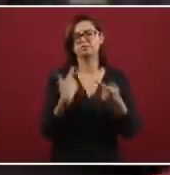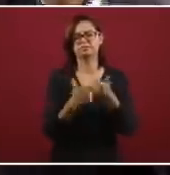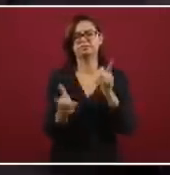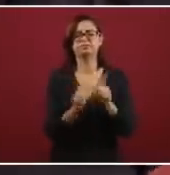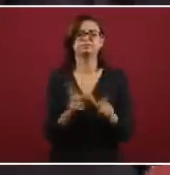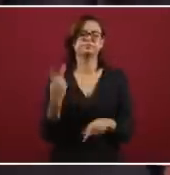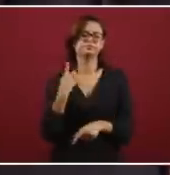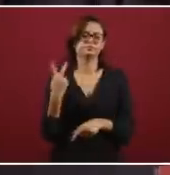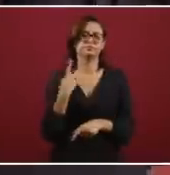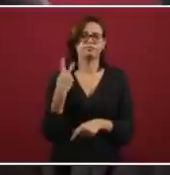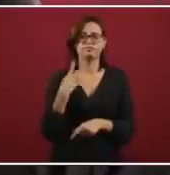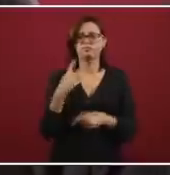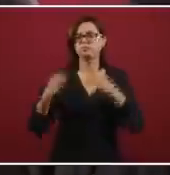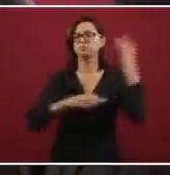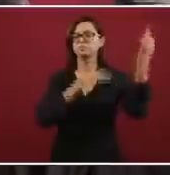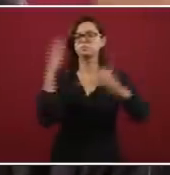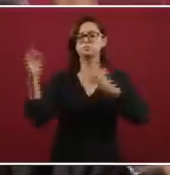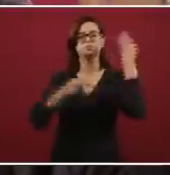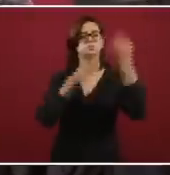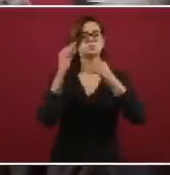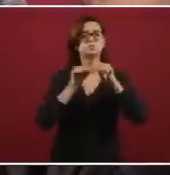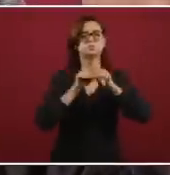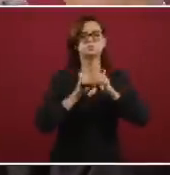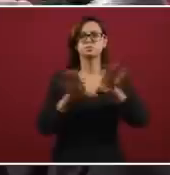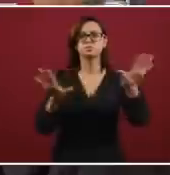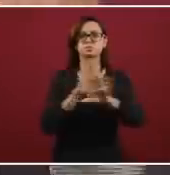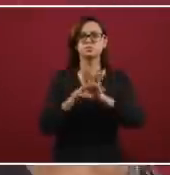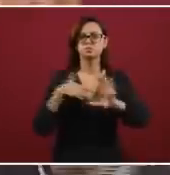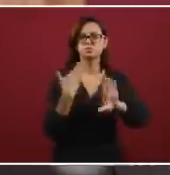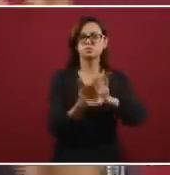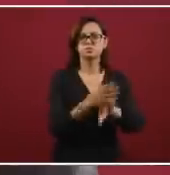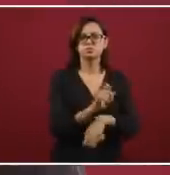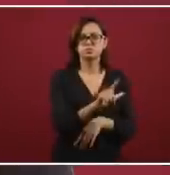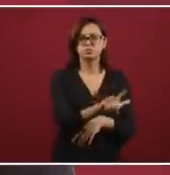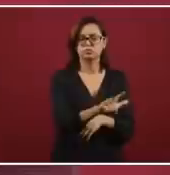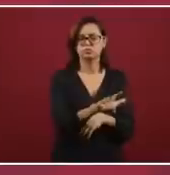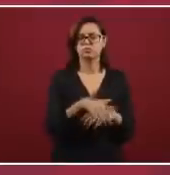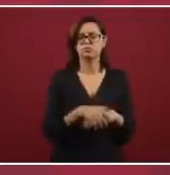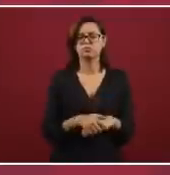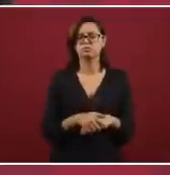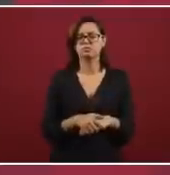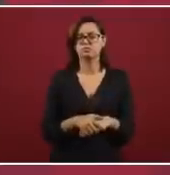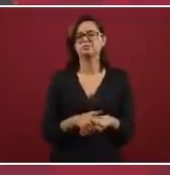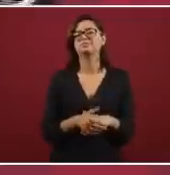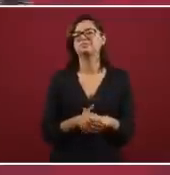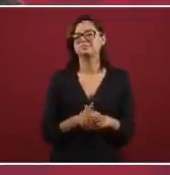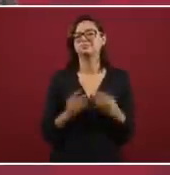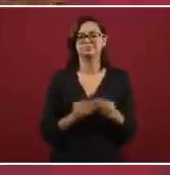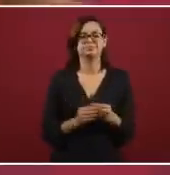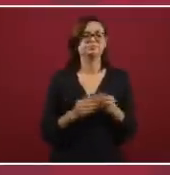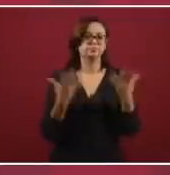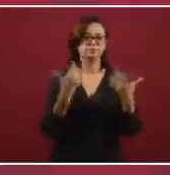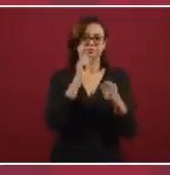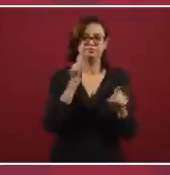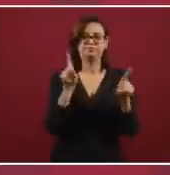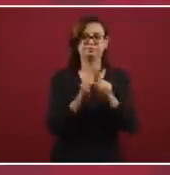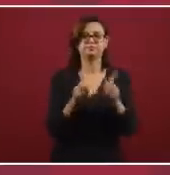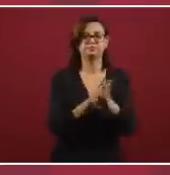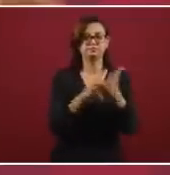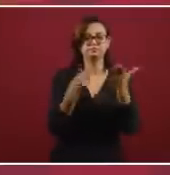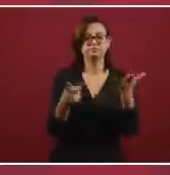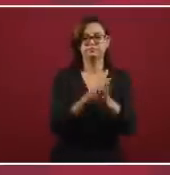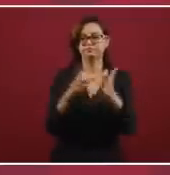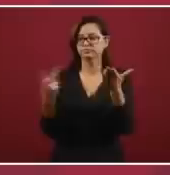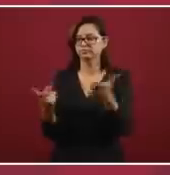Un partido tenía una campaña contra él, claro, también con los periódicos, no